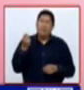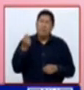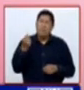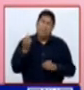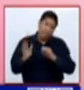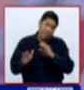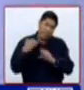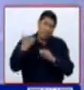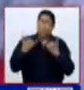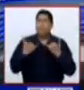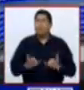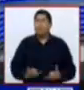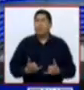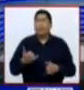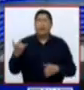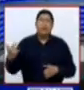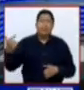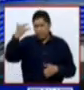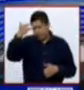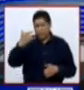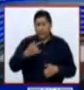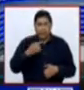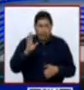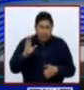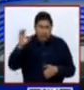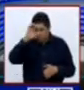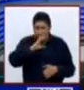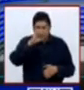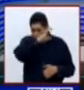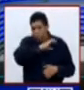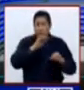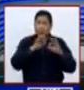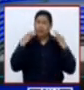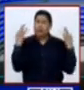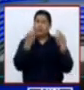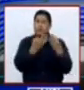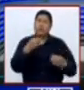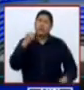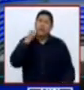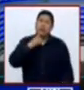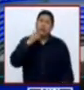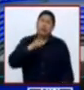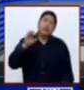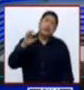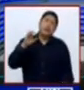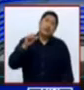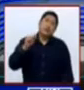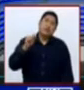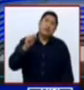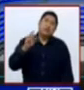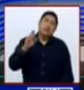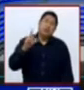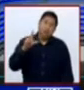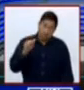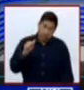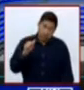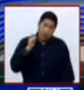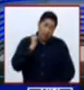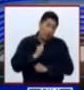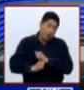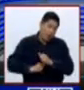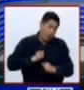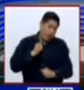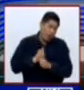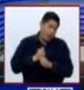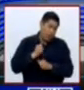nos han mandado hoy justamente de la ciudad del Alto. Se está buscando también a la familia de Carla. Es una mujer de 40 años que tiene